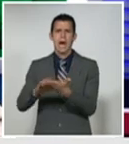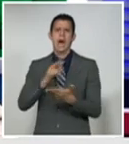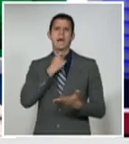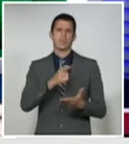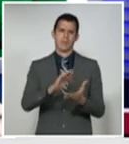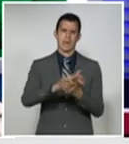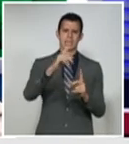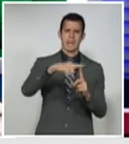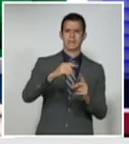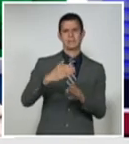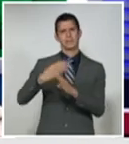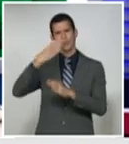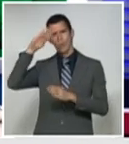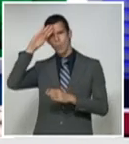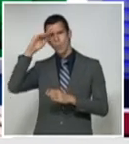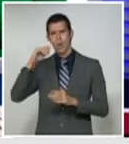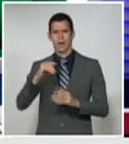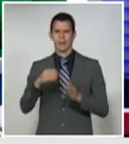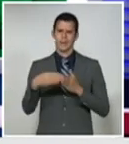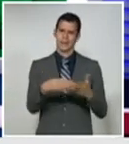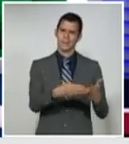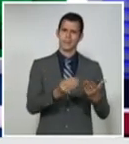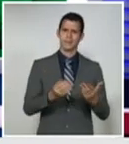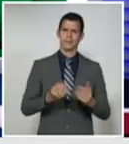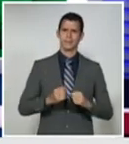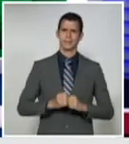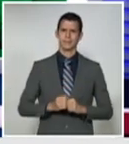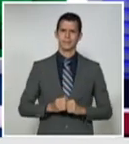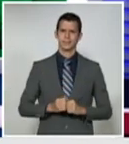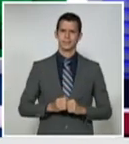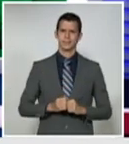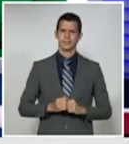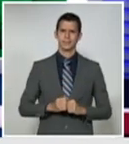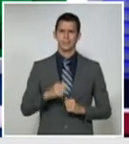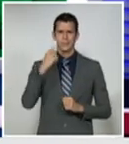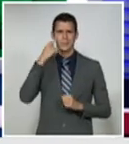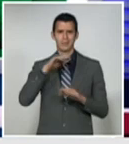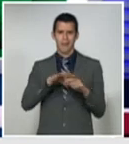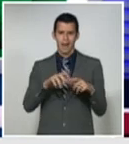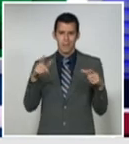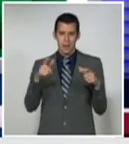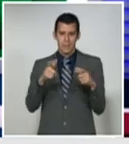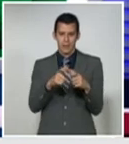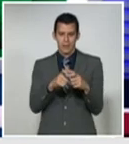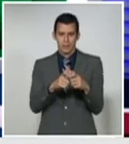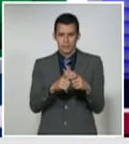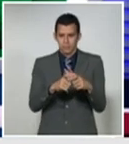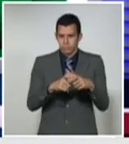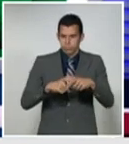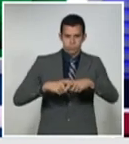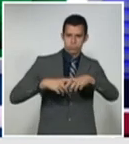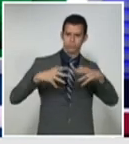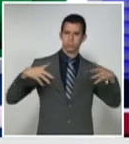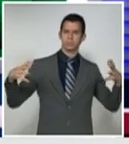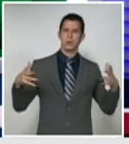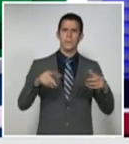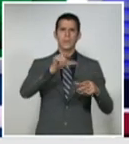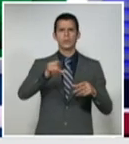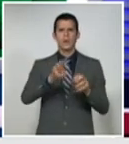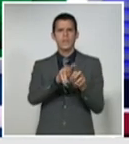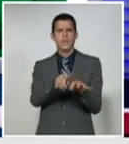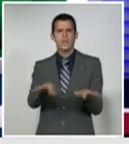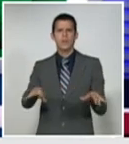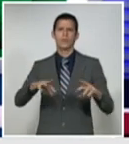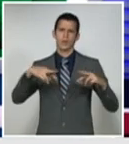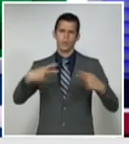Cuba, Granma, vemos que se ha producido un incremento. Y tenemos que